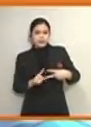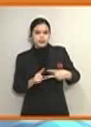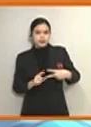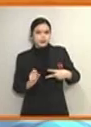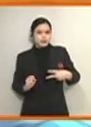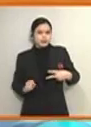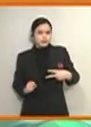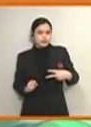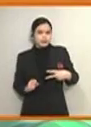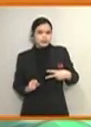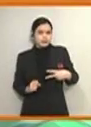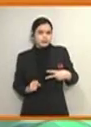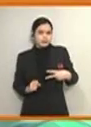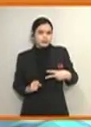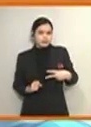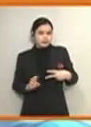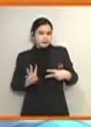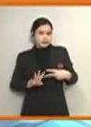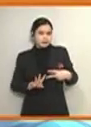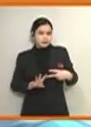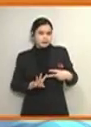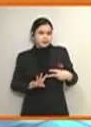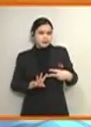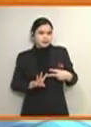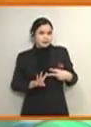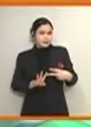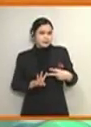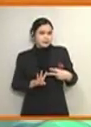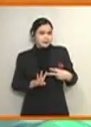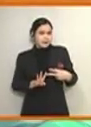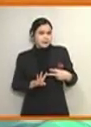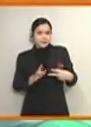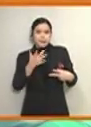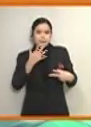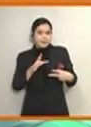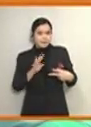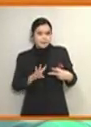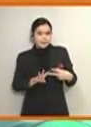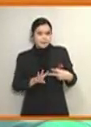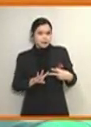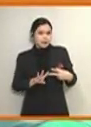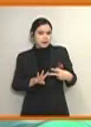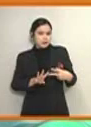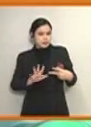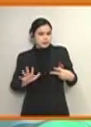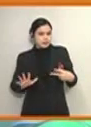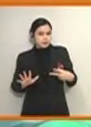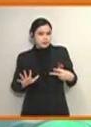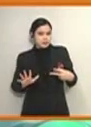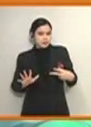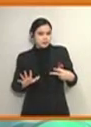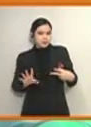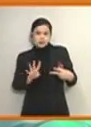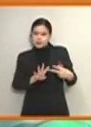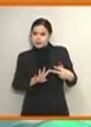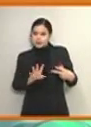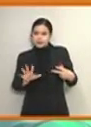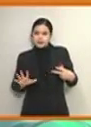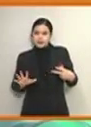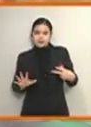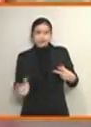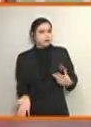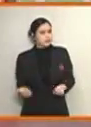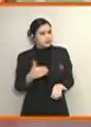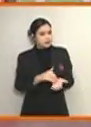ganador con su primer dígito. Este es el 4. Segundo dígito, suerte. Este es el 5. Segundo número ganador es el